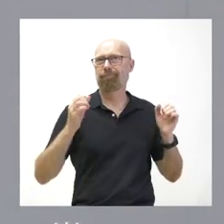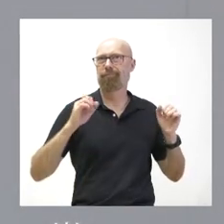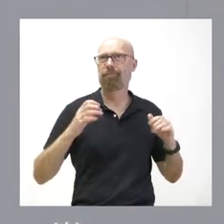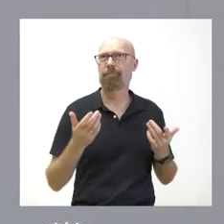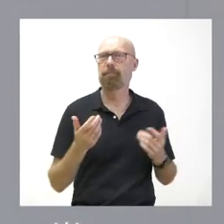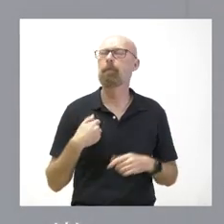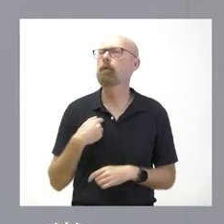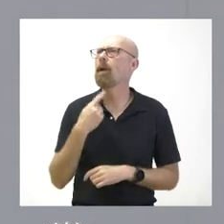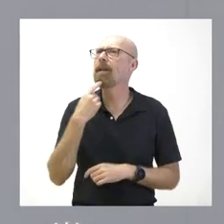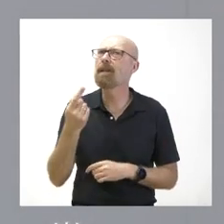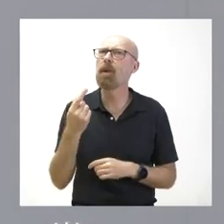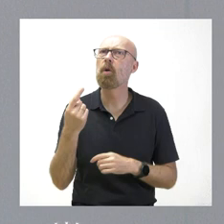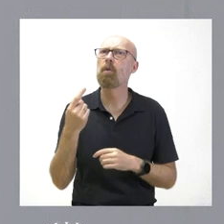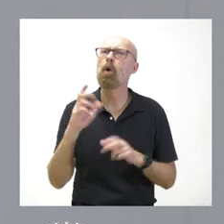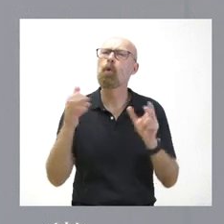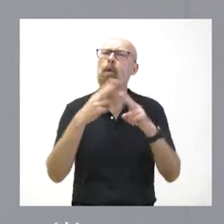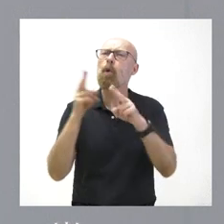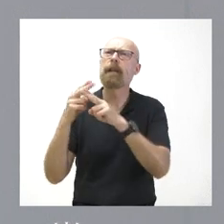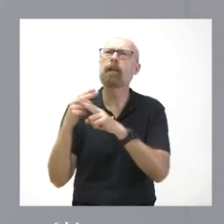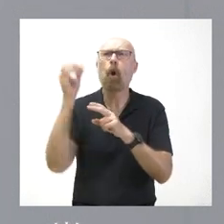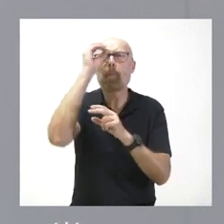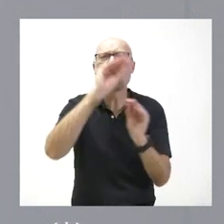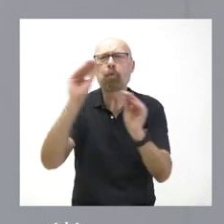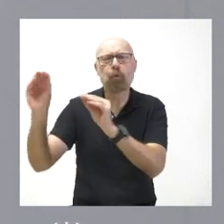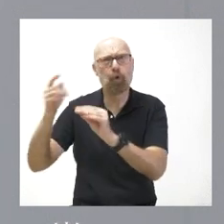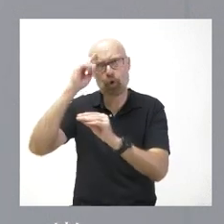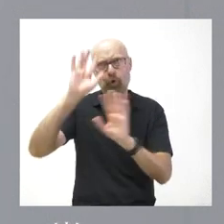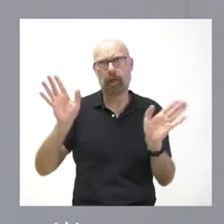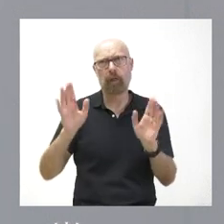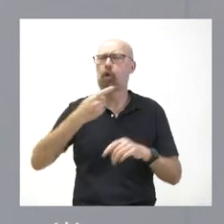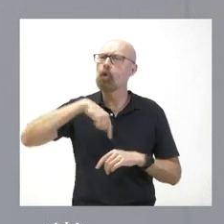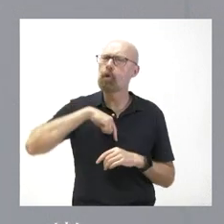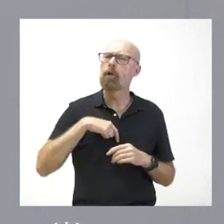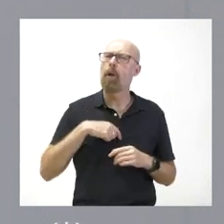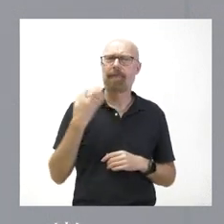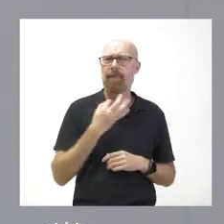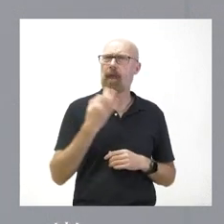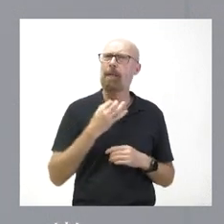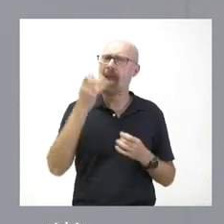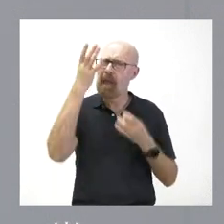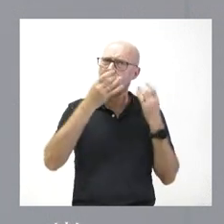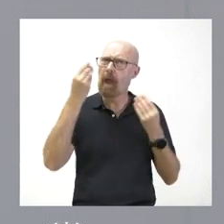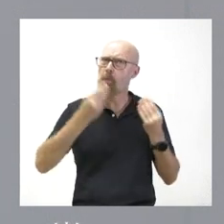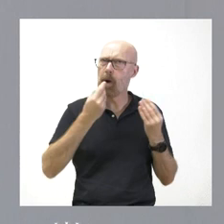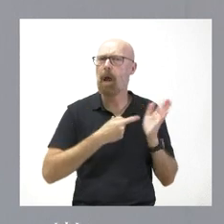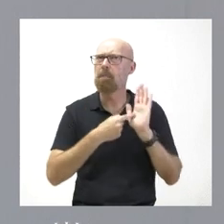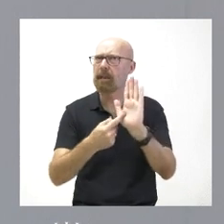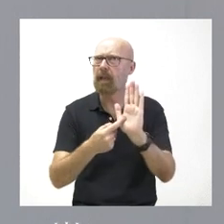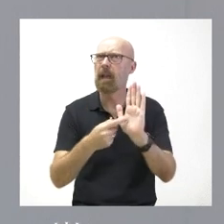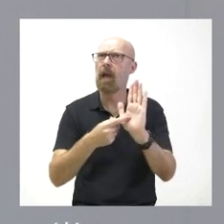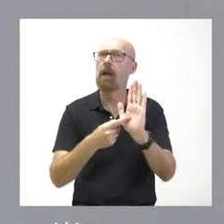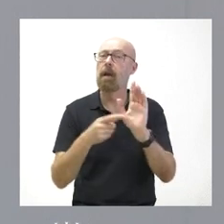quiero prejuzgar Cuál es la posición de todos los grupos nosotros tenemos la obligación de presentar buenas iniciativas creo que la que hemos acordado hoy como